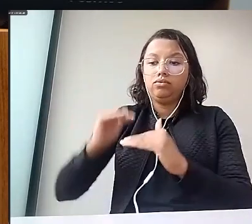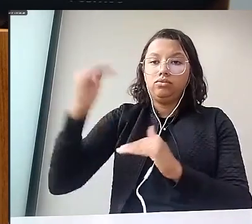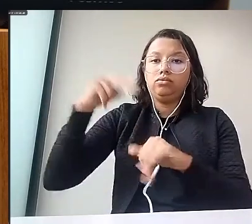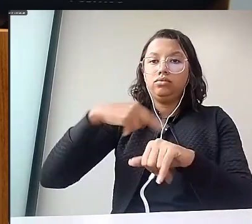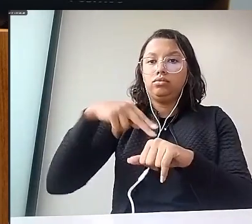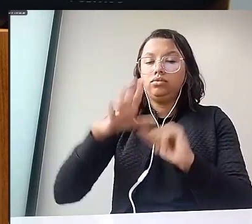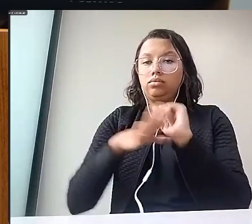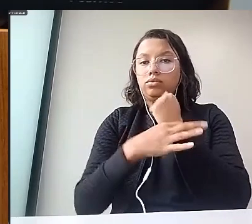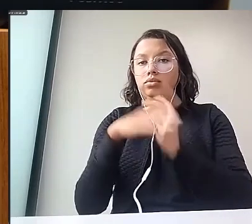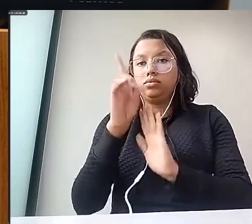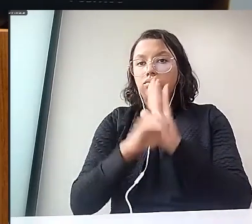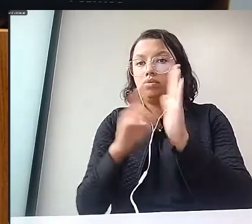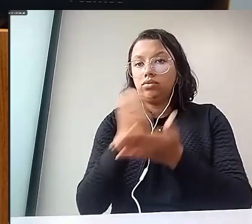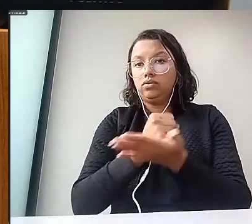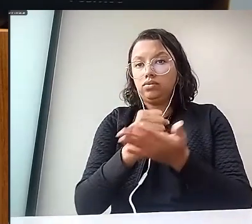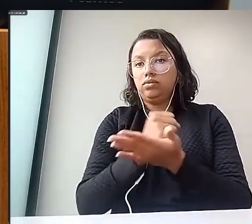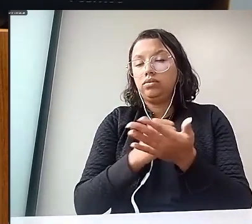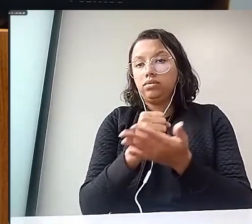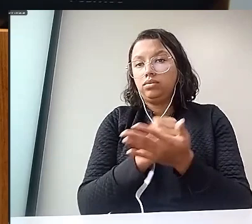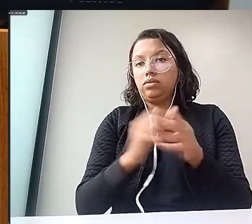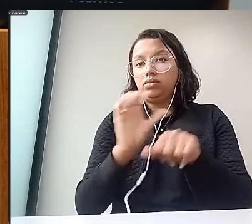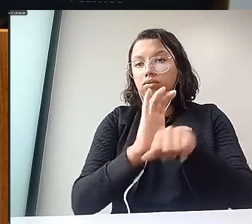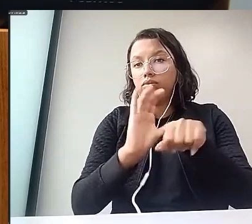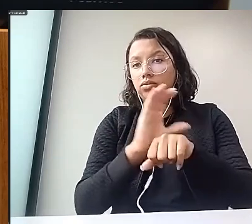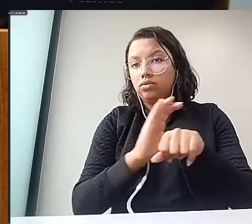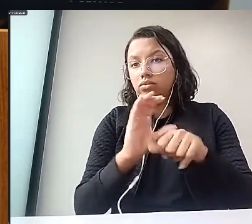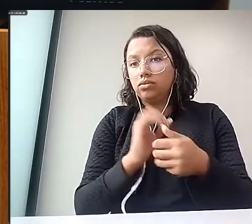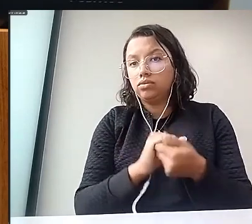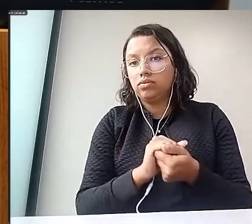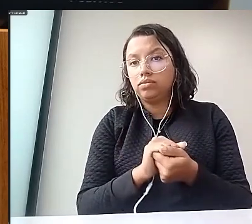los derechos fundamentales constitucionales internos,